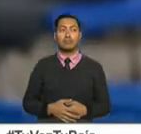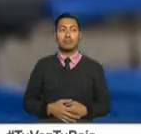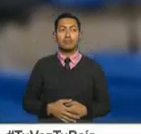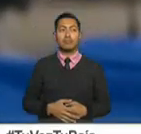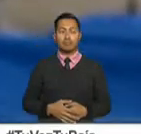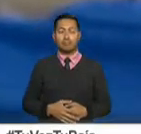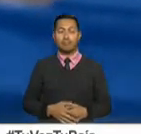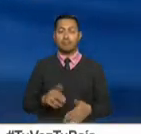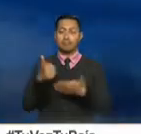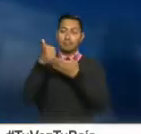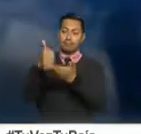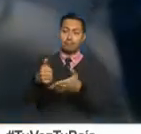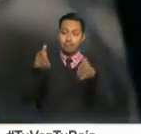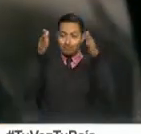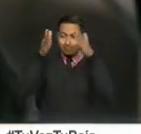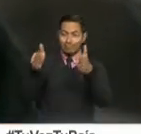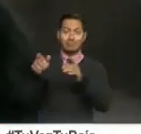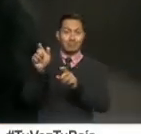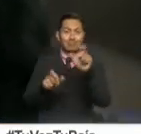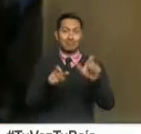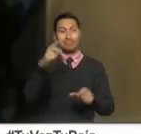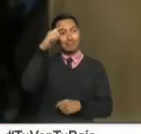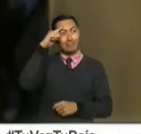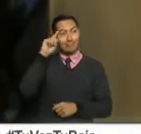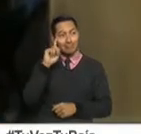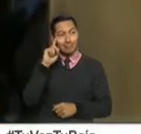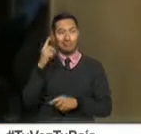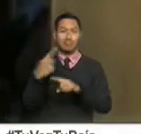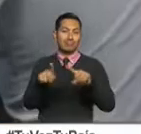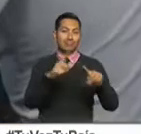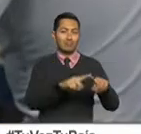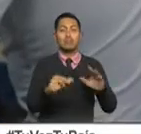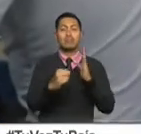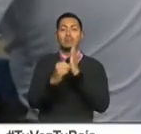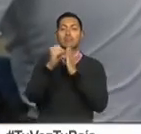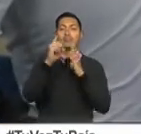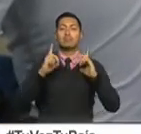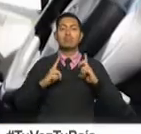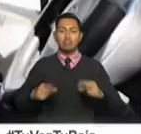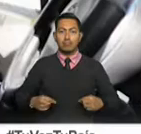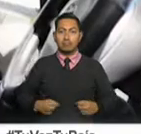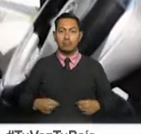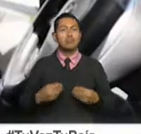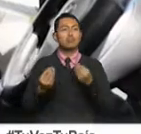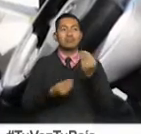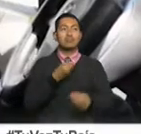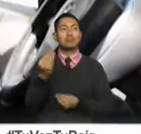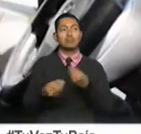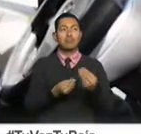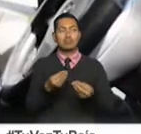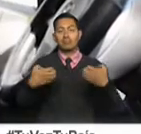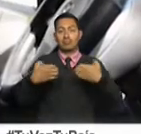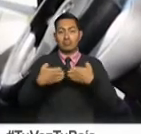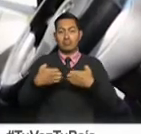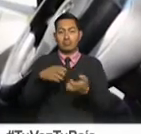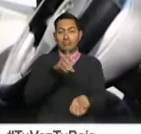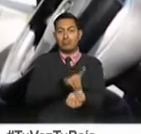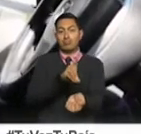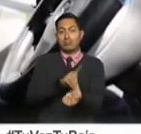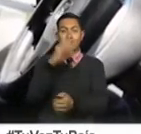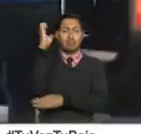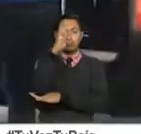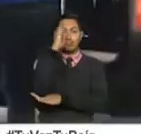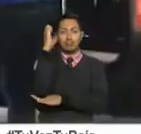la atención que necesitaban miles de heridos y damnificados, el Ministerio de Salud envió inmediatamente a su equipo médico de